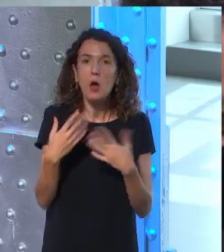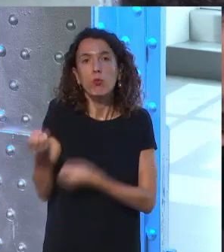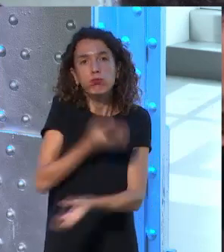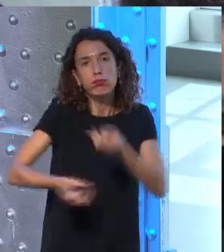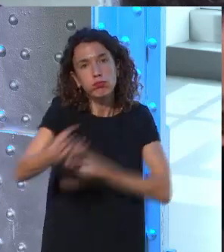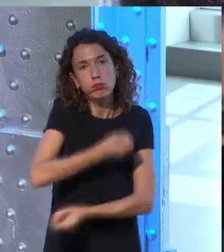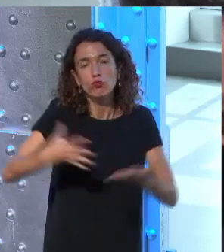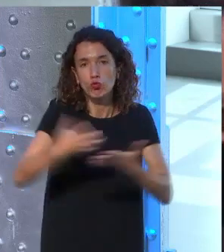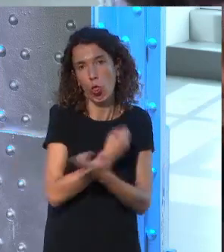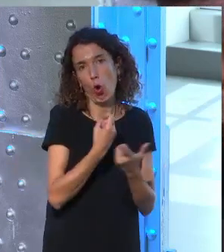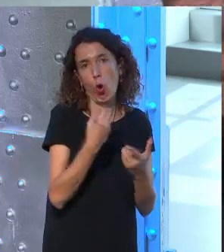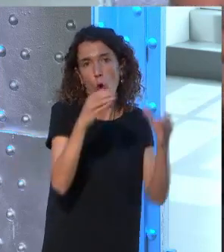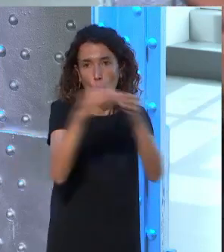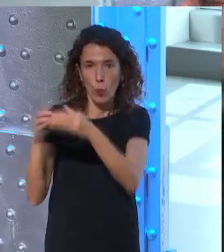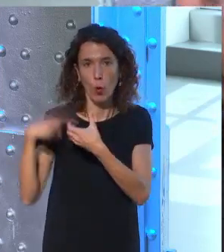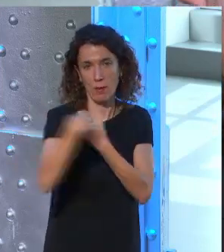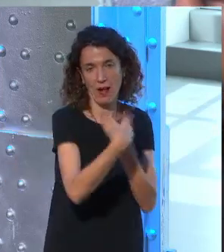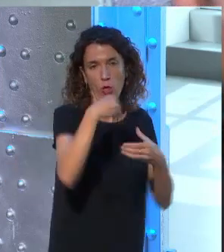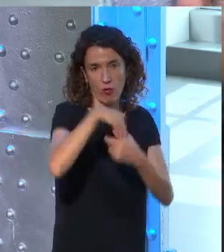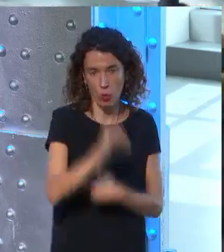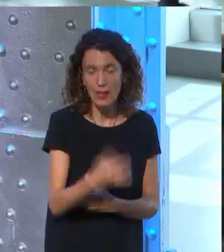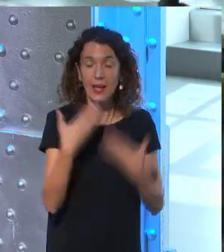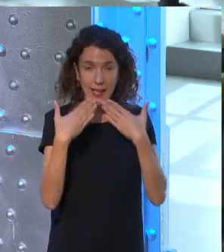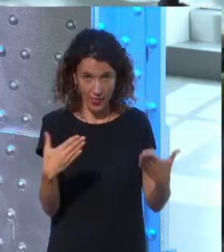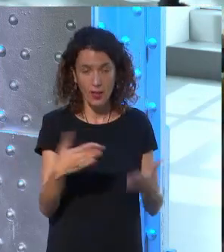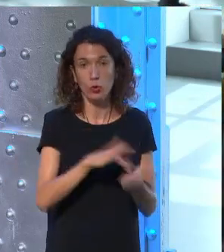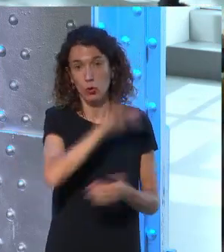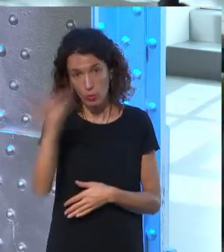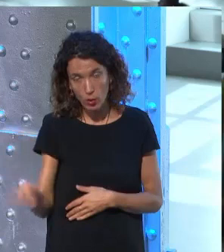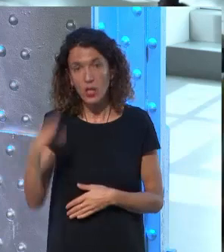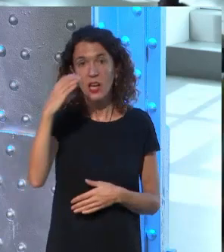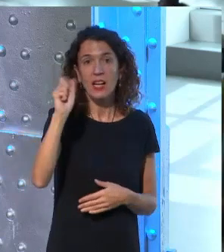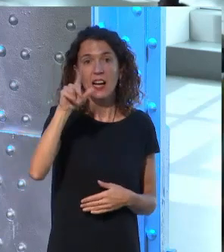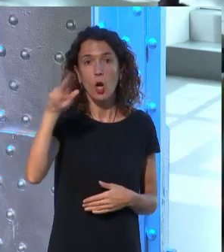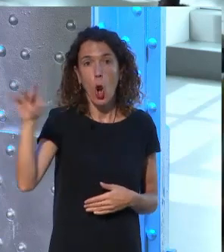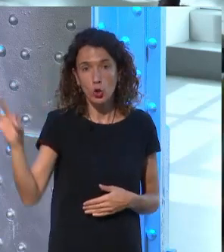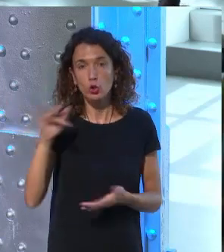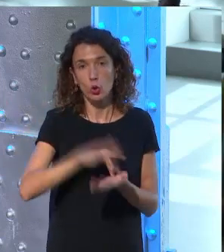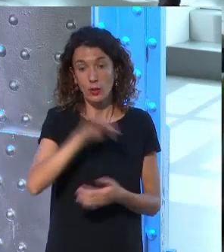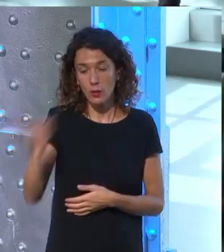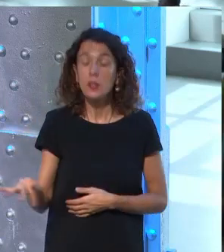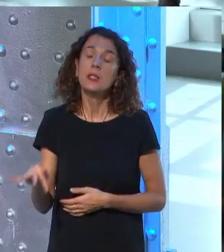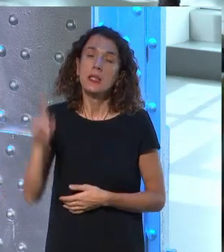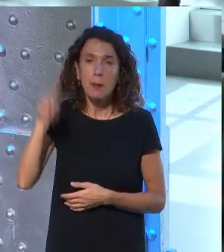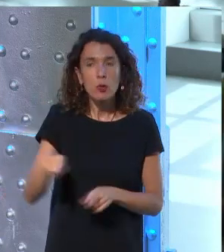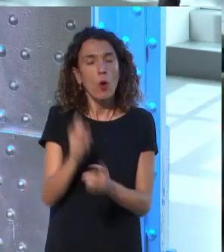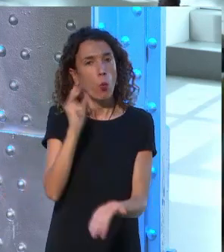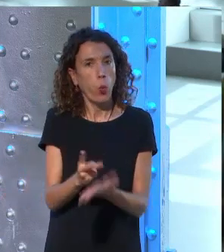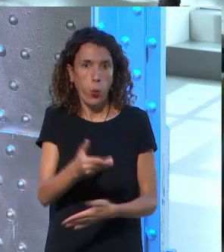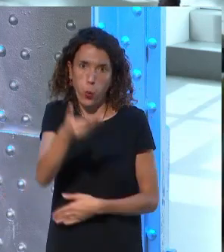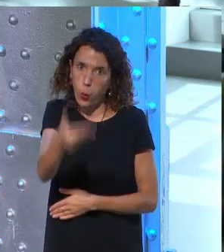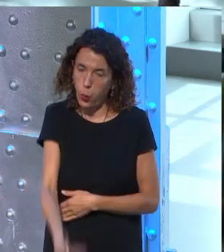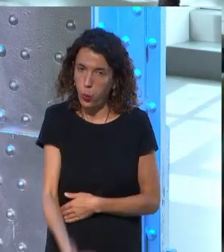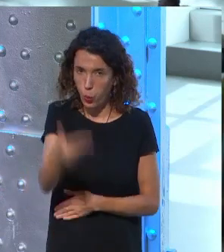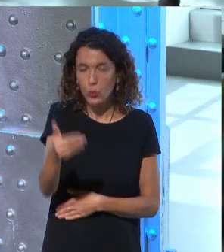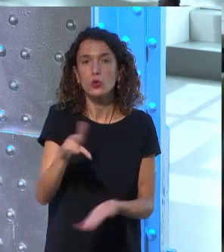con todos los actores. Gracias por escuchar. Gracias, Isabel. Tiene la palabra Carlos Sallé. Bien, yo un poco creo que estamos ante un reto enorme. Hay